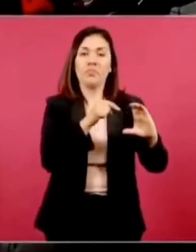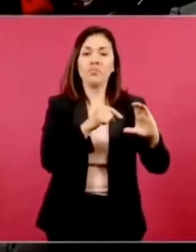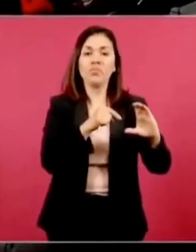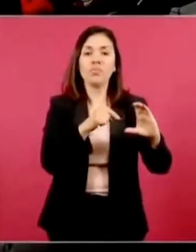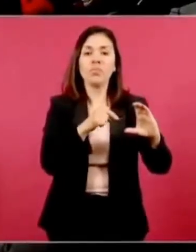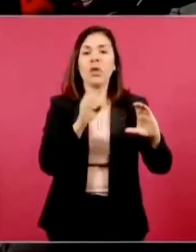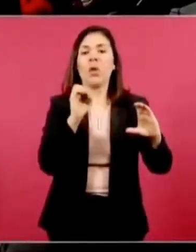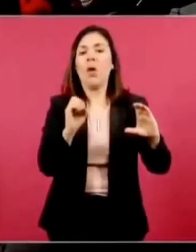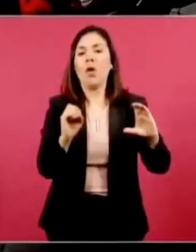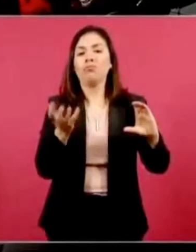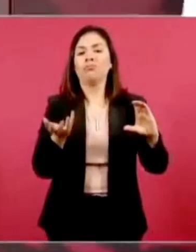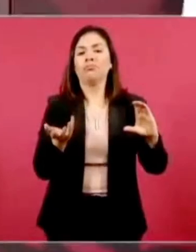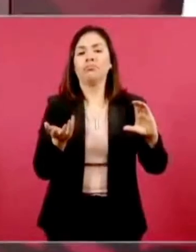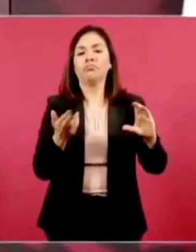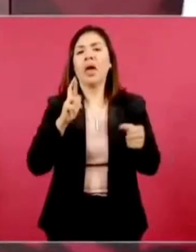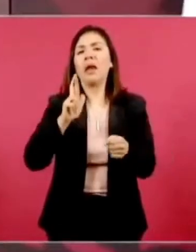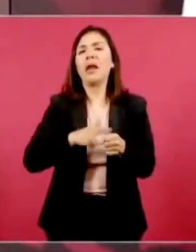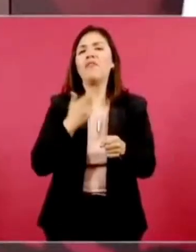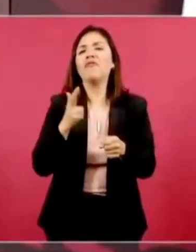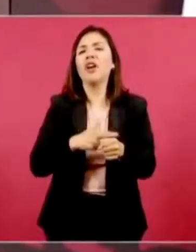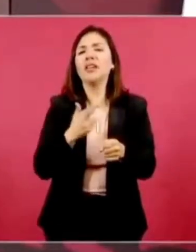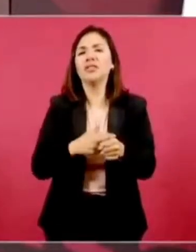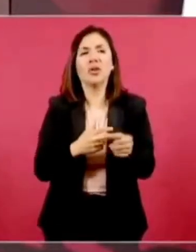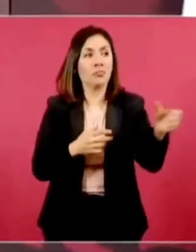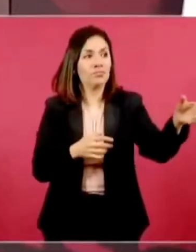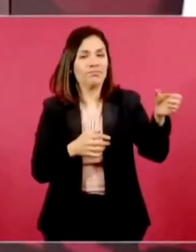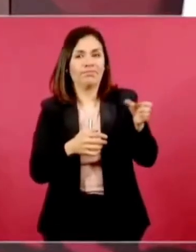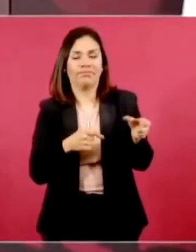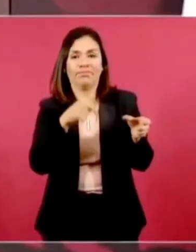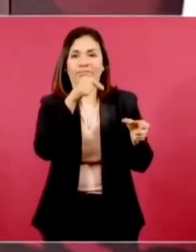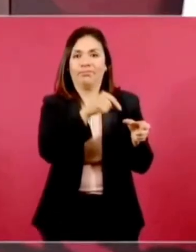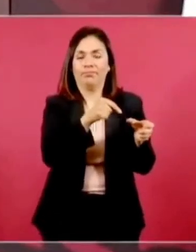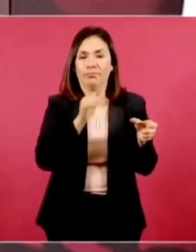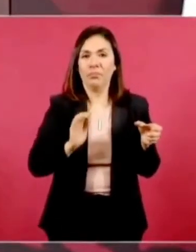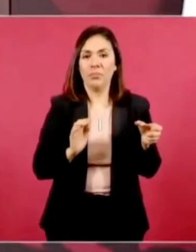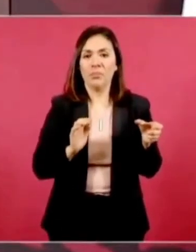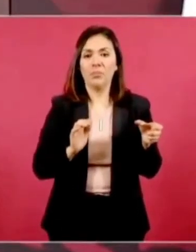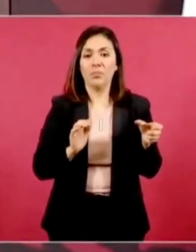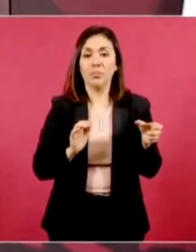a un refresco embotellado,